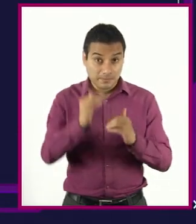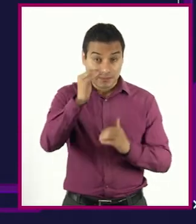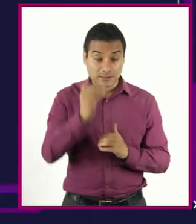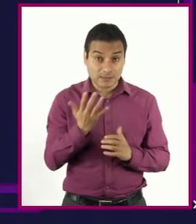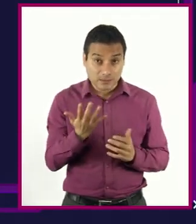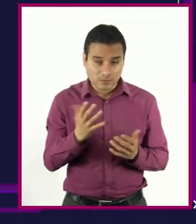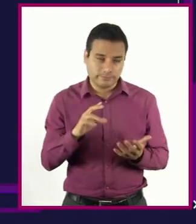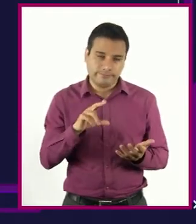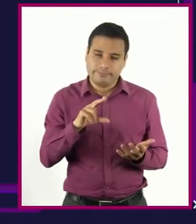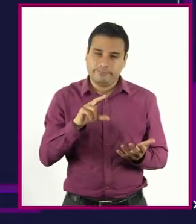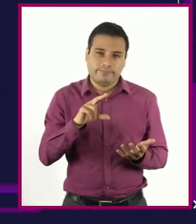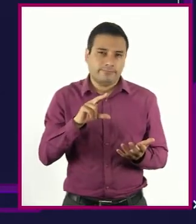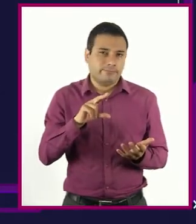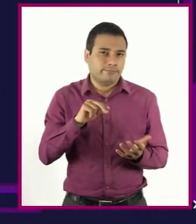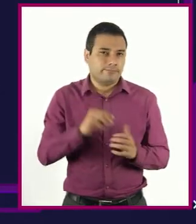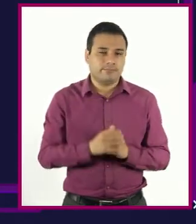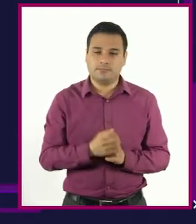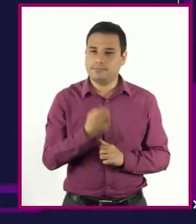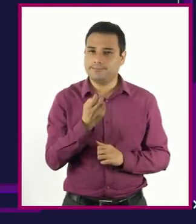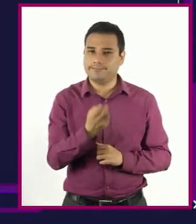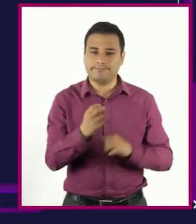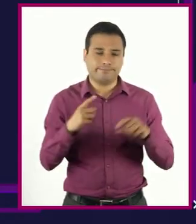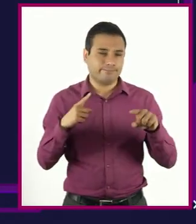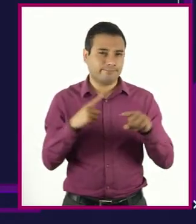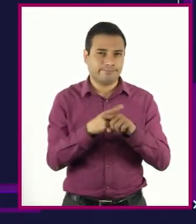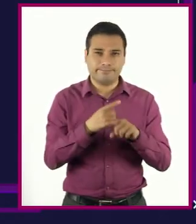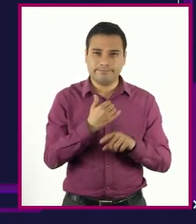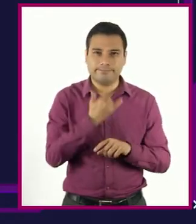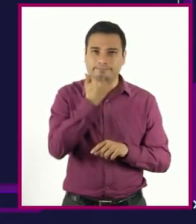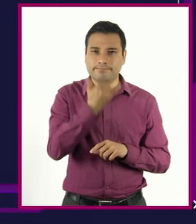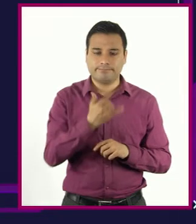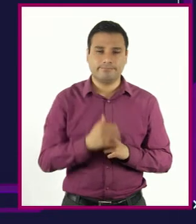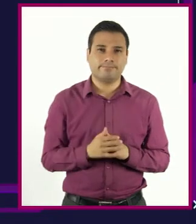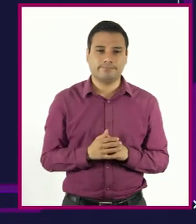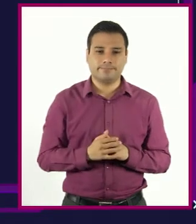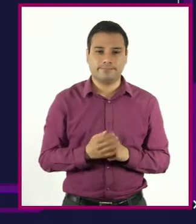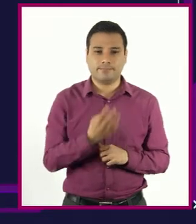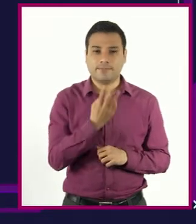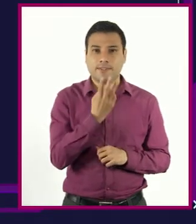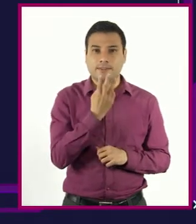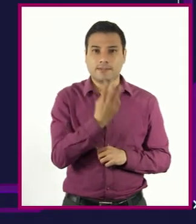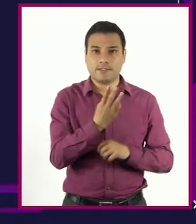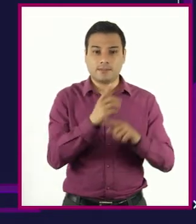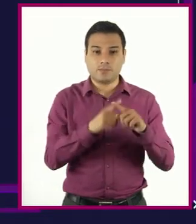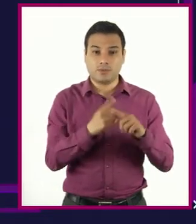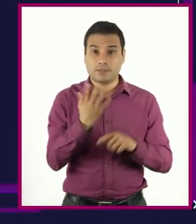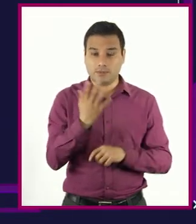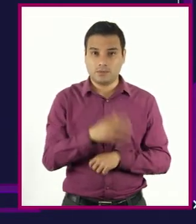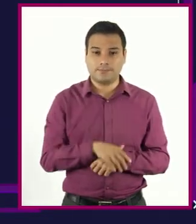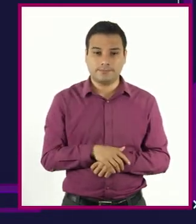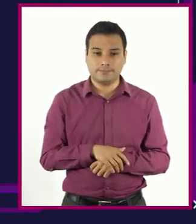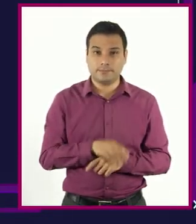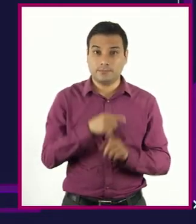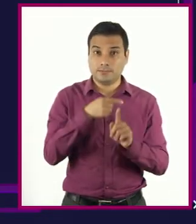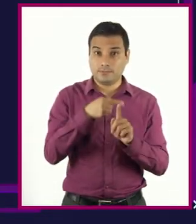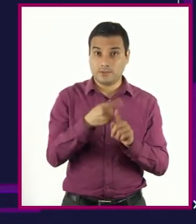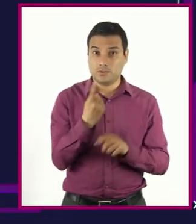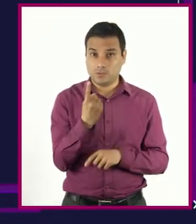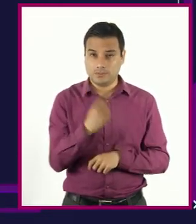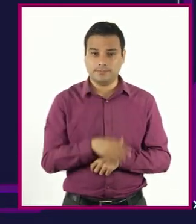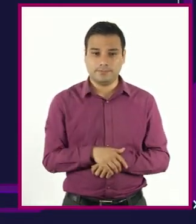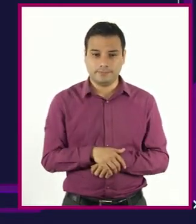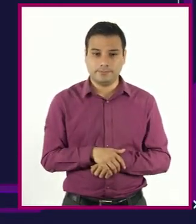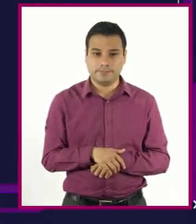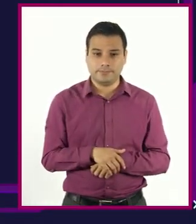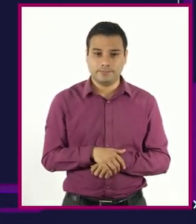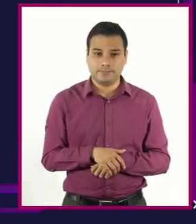la comparación es incorrecta. Así, 3 que multiplica a 5 más 1 es